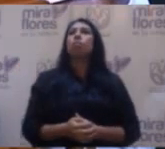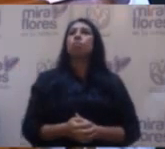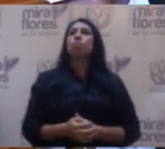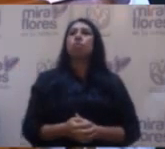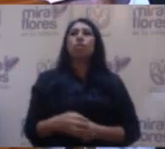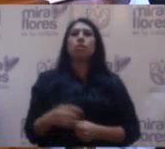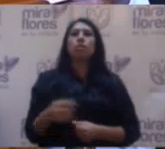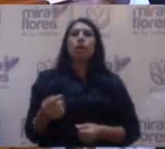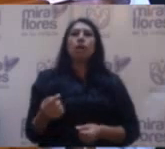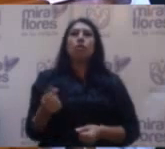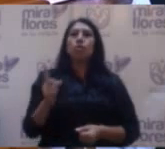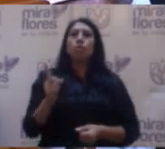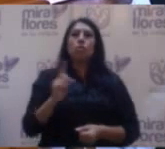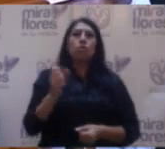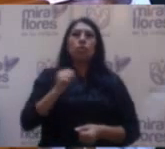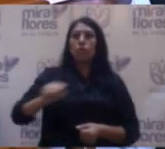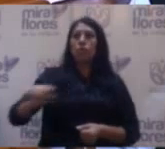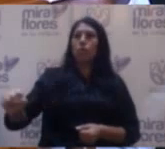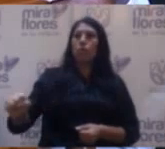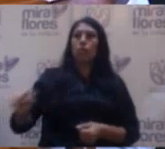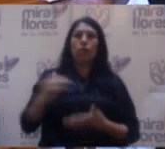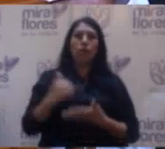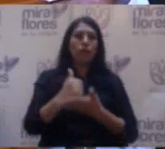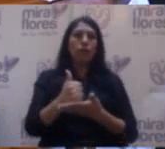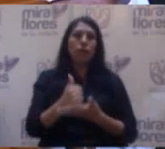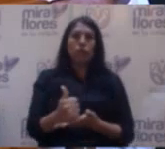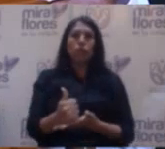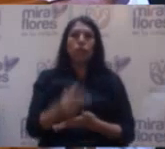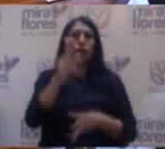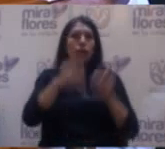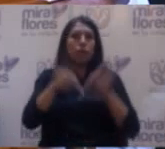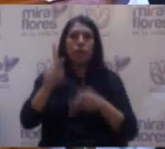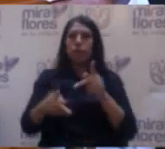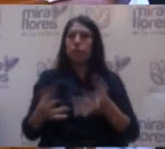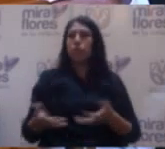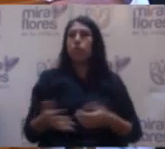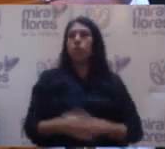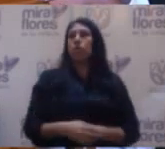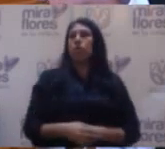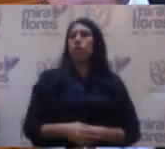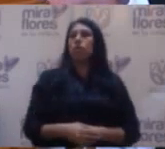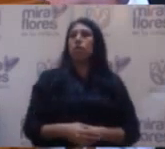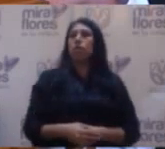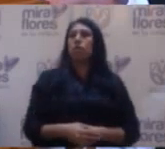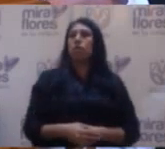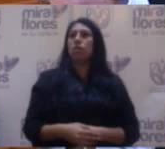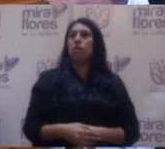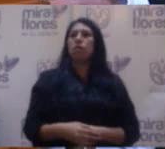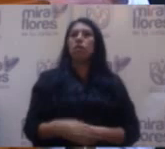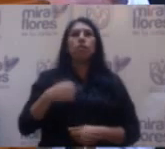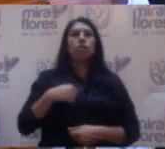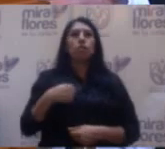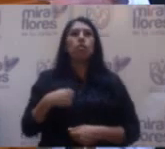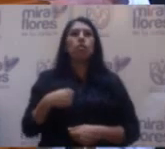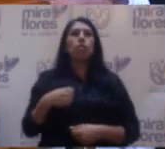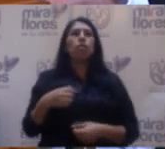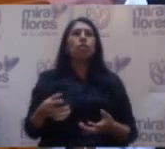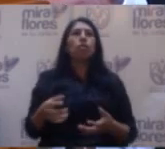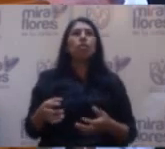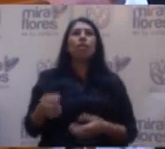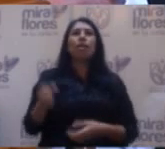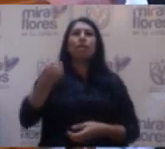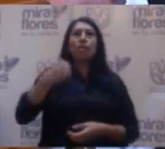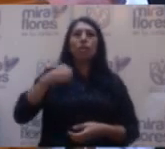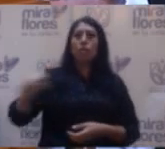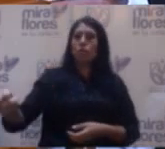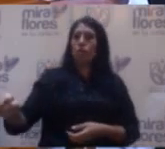en contra de la ayuda humanitaria. Lo que estoy en contra es en la forma que se ha hecho y